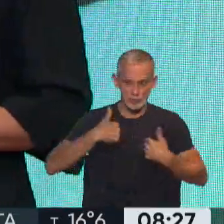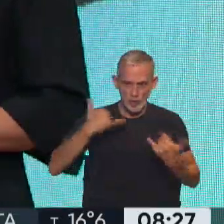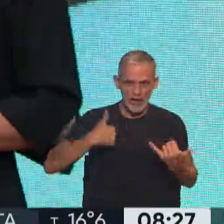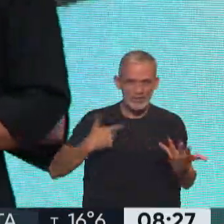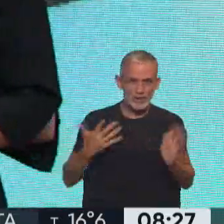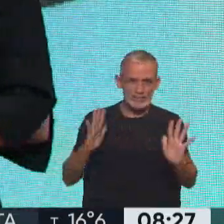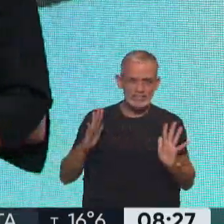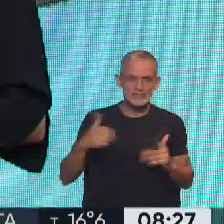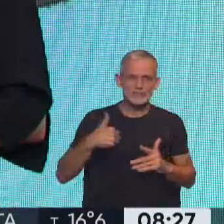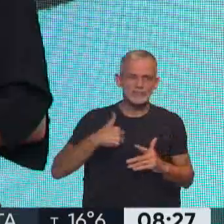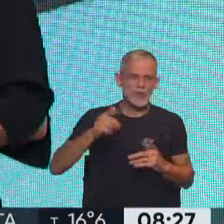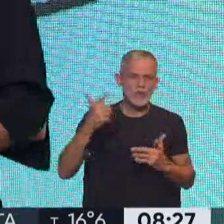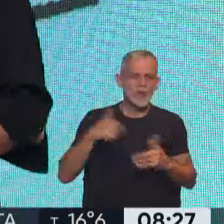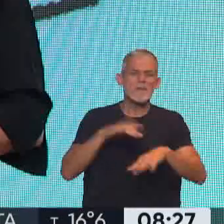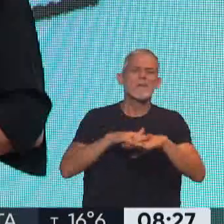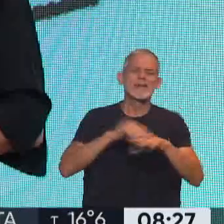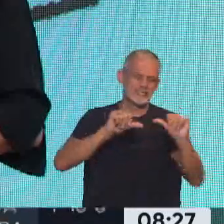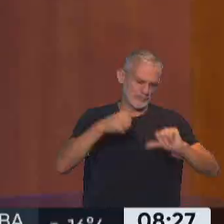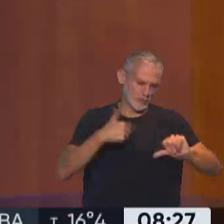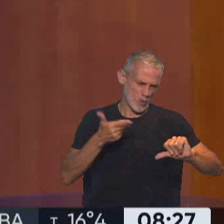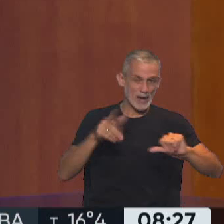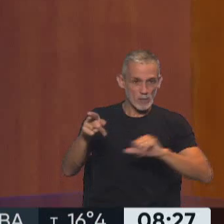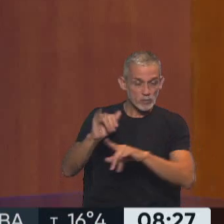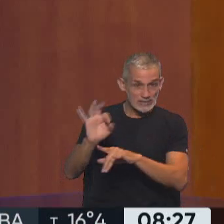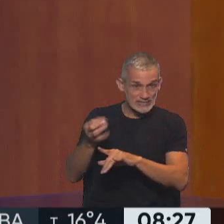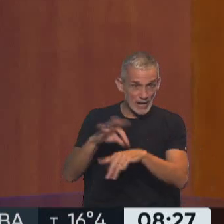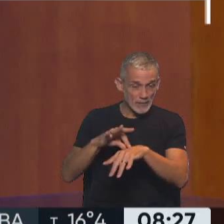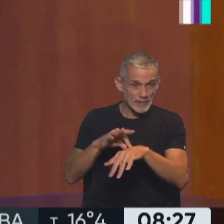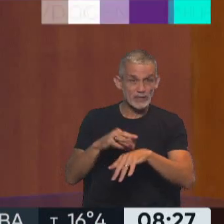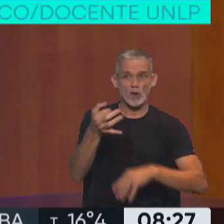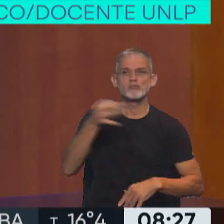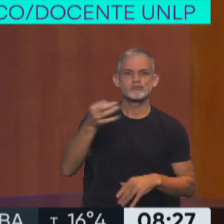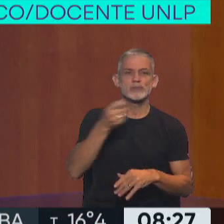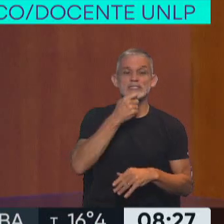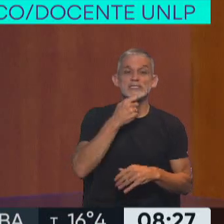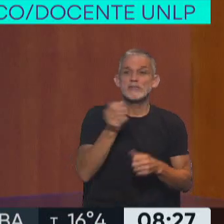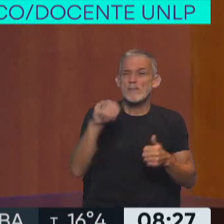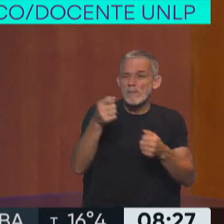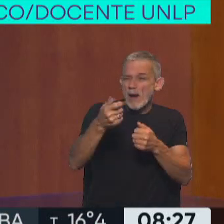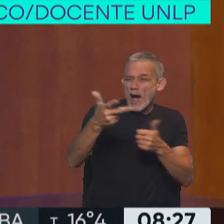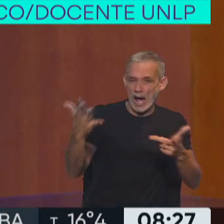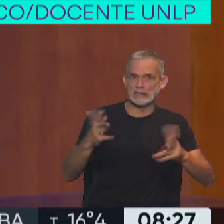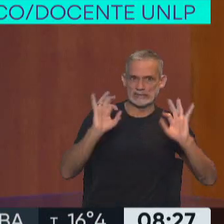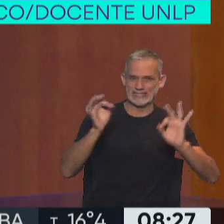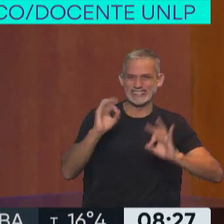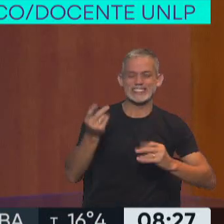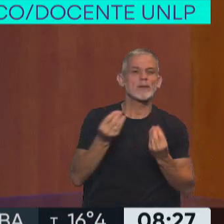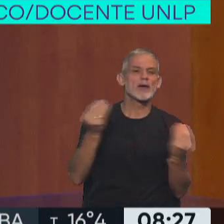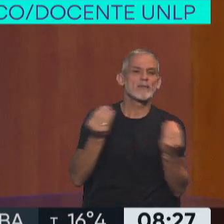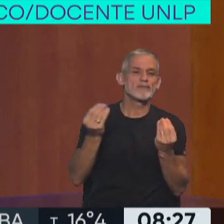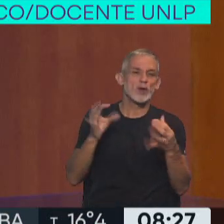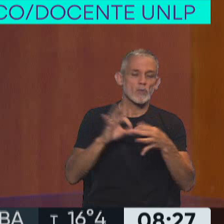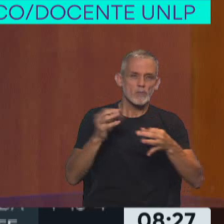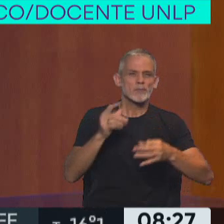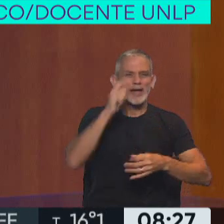en particular, sin ningún basamento científico, por cierto. No, es así realmente. Ahora, si aumentaran los casos, enseguida se refleja con